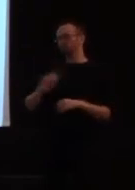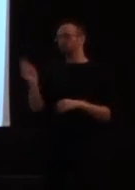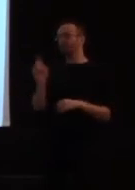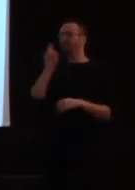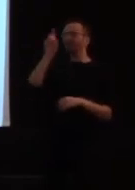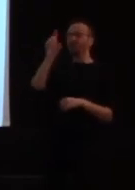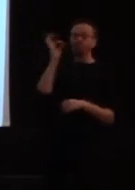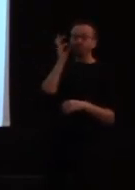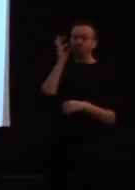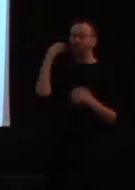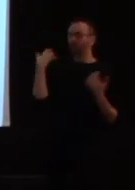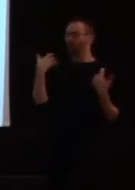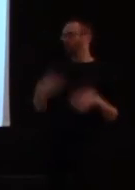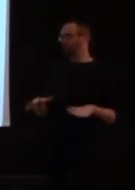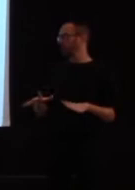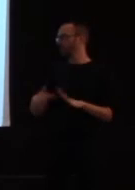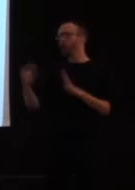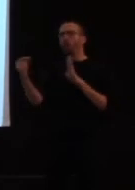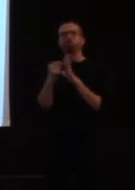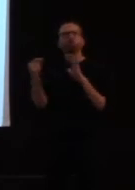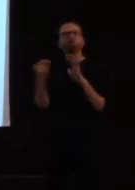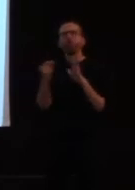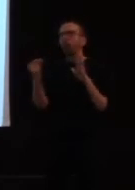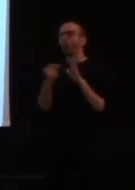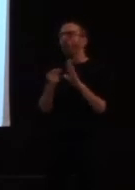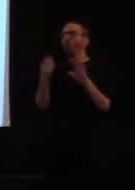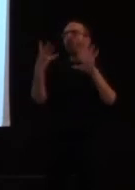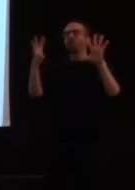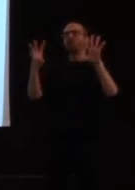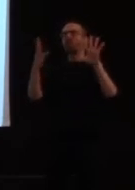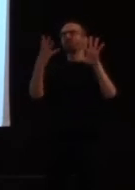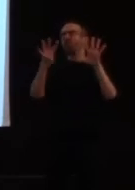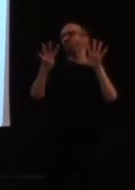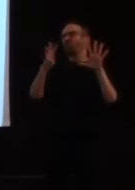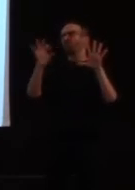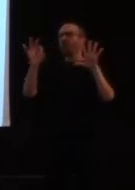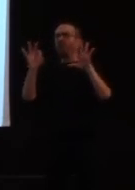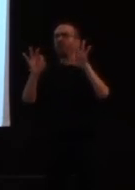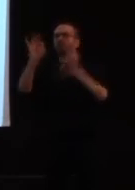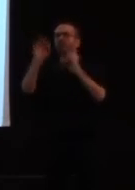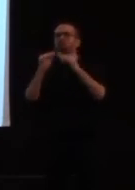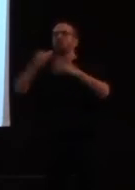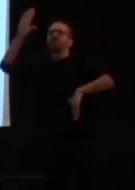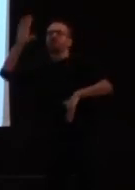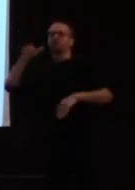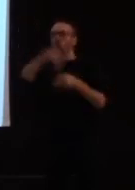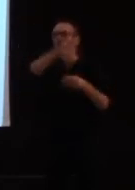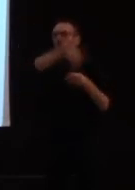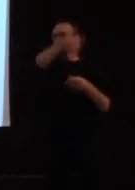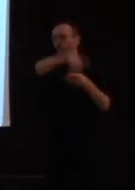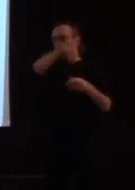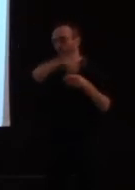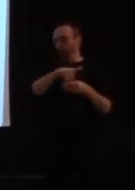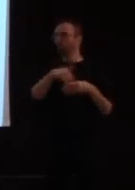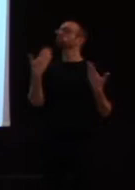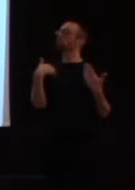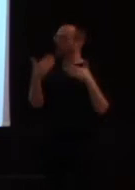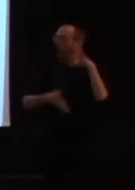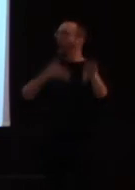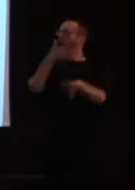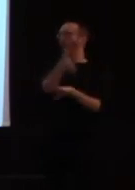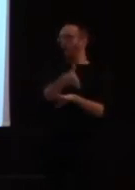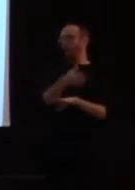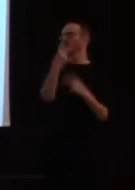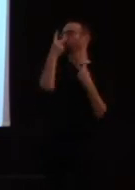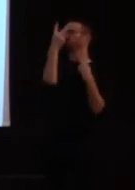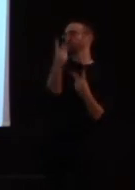éxito enorme, ¿no? El 90% de votos, que era muchísimo, ¿no? Y la tuvo. Esta